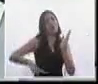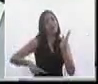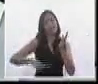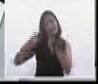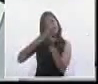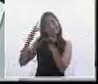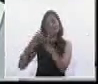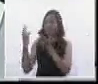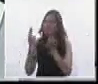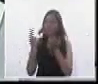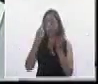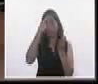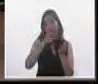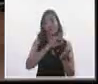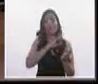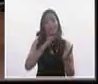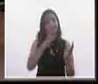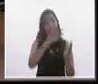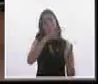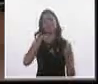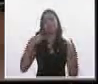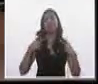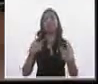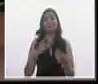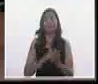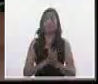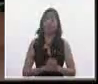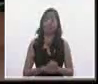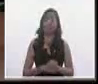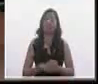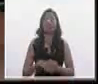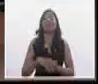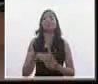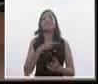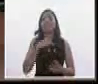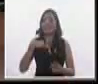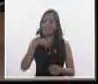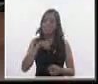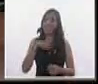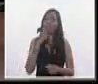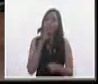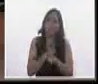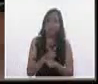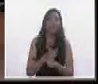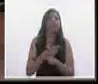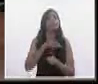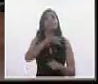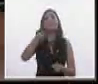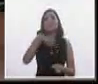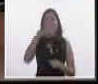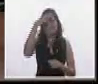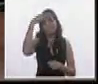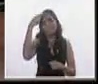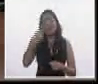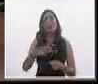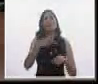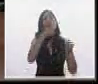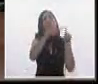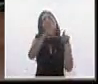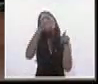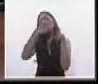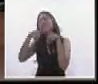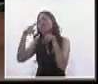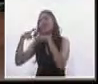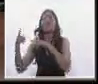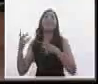discapacidad r darnos cuenta que México es un país multidiverso multicultural y es muy valioso reconocer